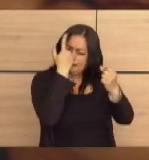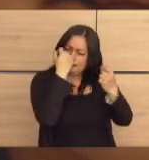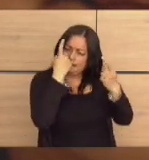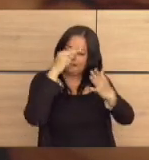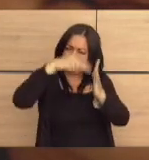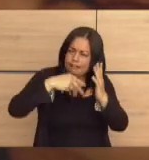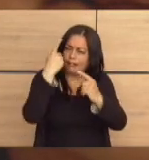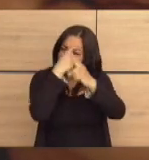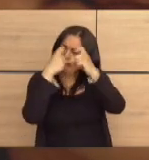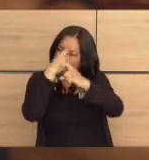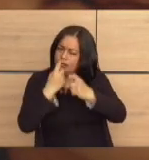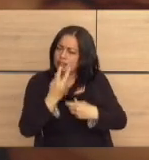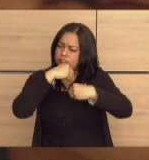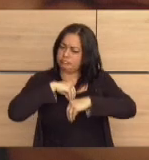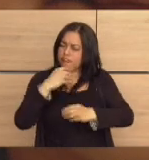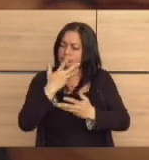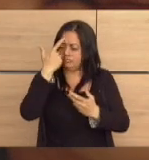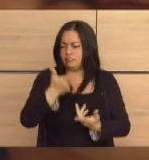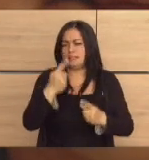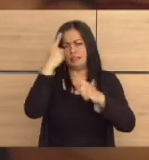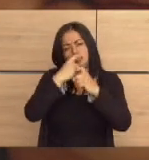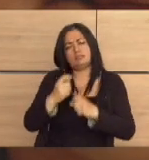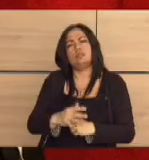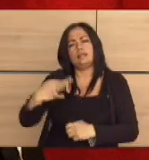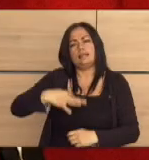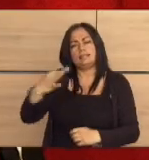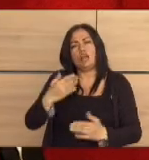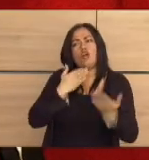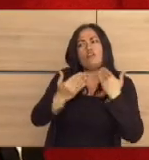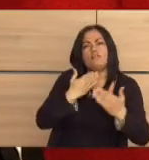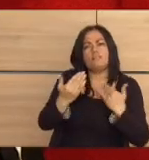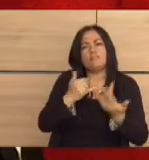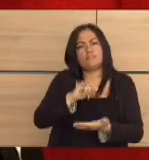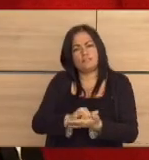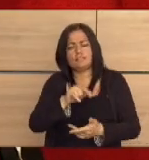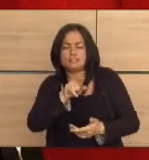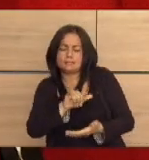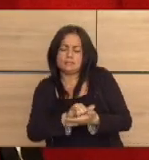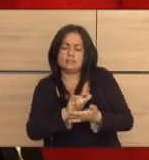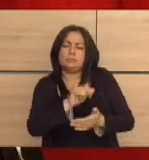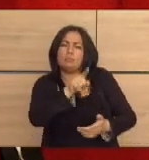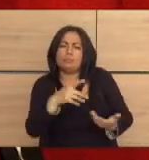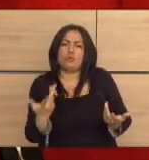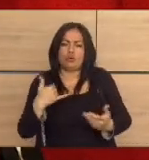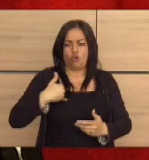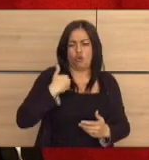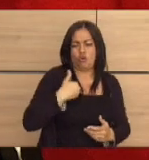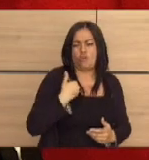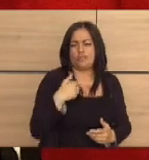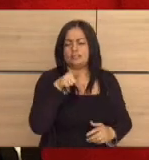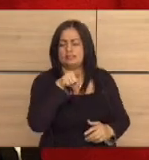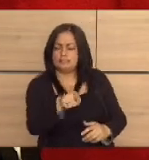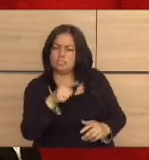comprender la estructura misma del andamiaje demográfico. La confianza también se ha visto minada, la respuesta de los jóvenes, de